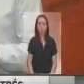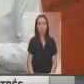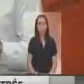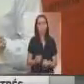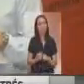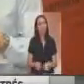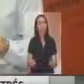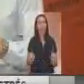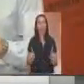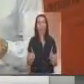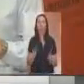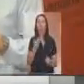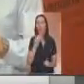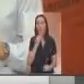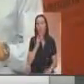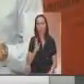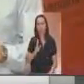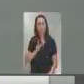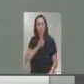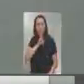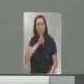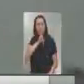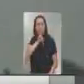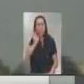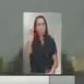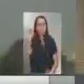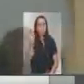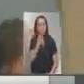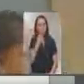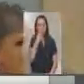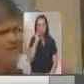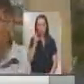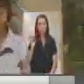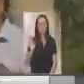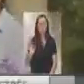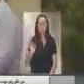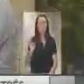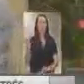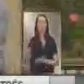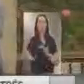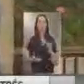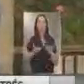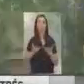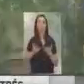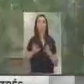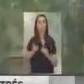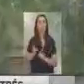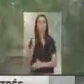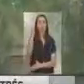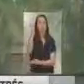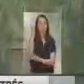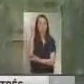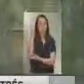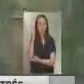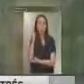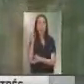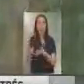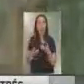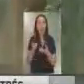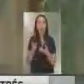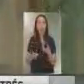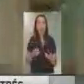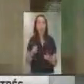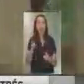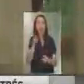Diferente, pero a la vez elegante, único. Vista privilegiada hacia los fuegos de la Torre Entel y una cocina de